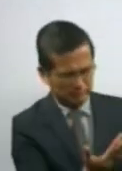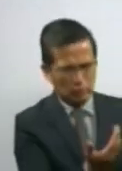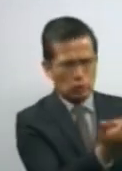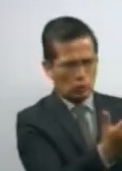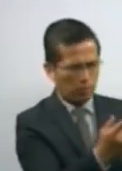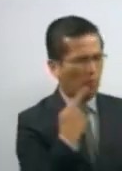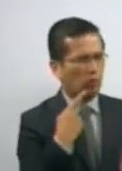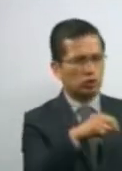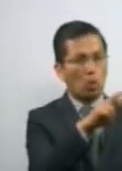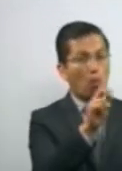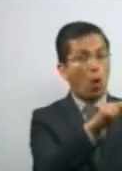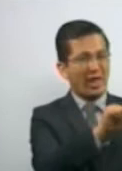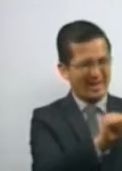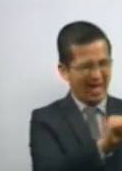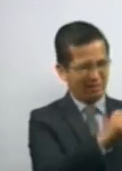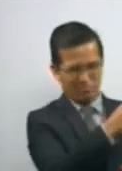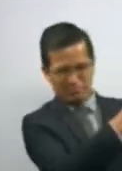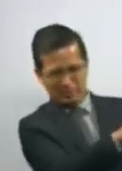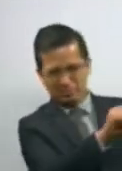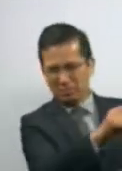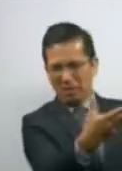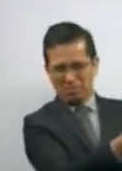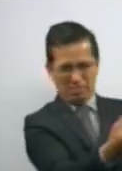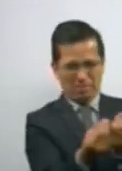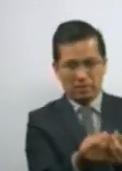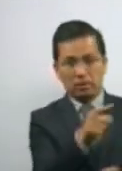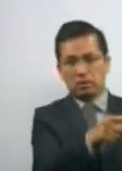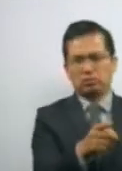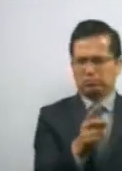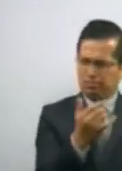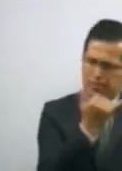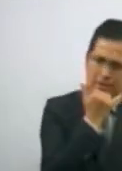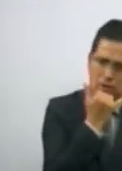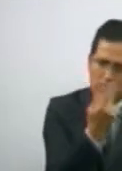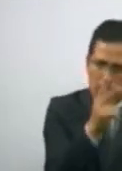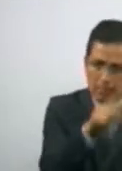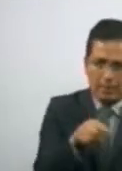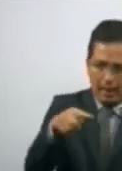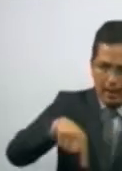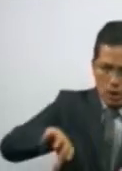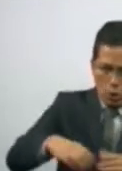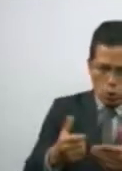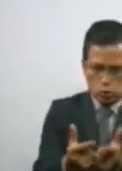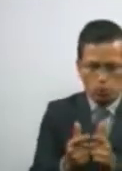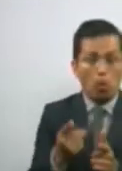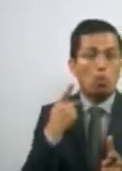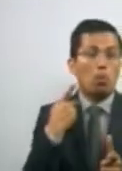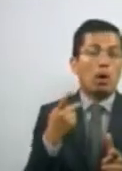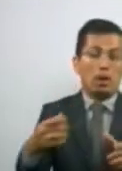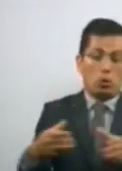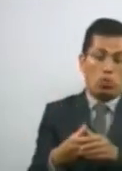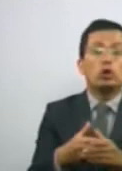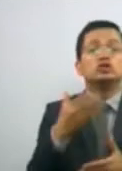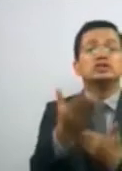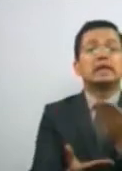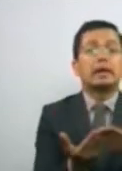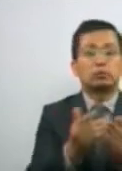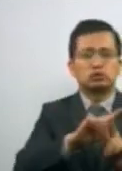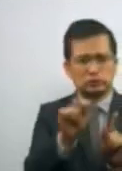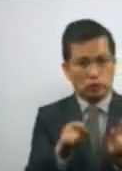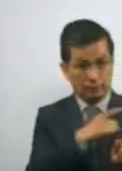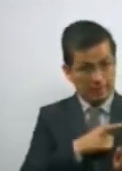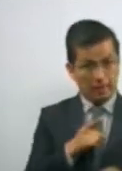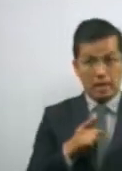nada tienen que hacer los siervos de la nación llevando a cabo el programa de vacunación. Por eso hay un sistema de salud